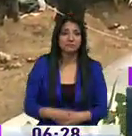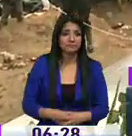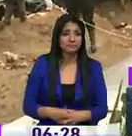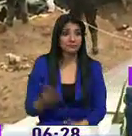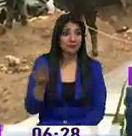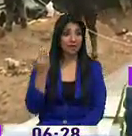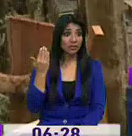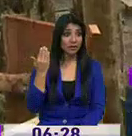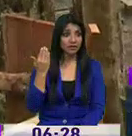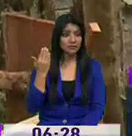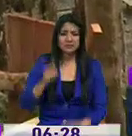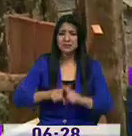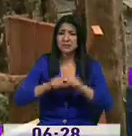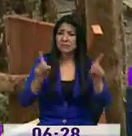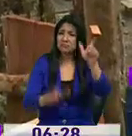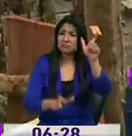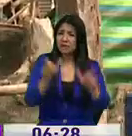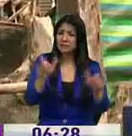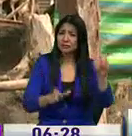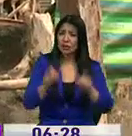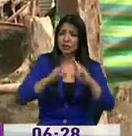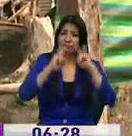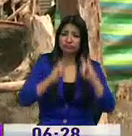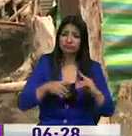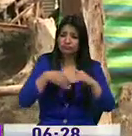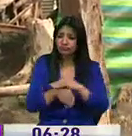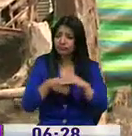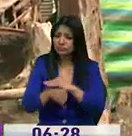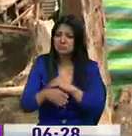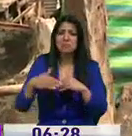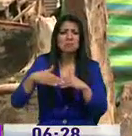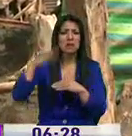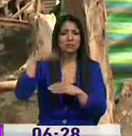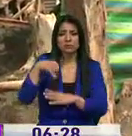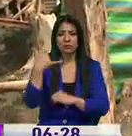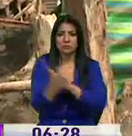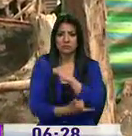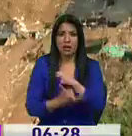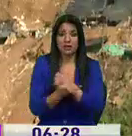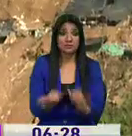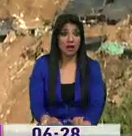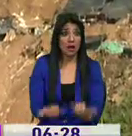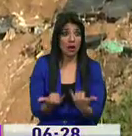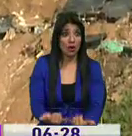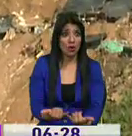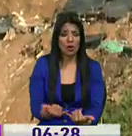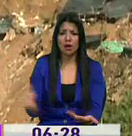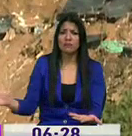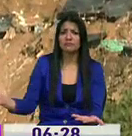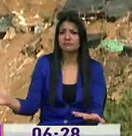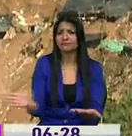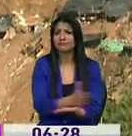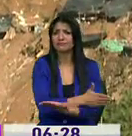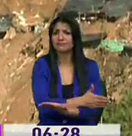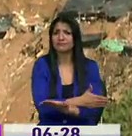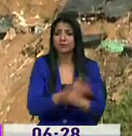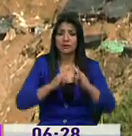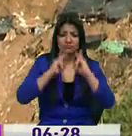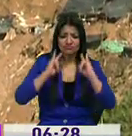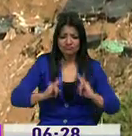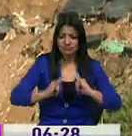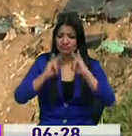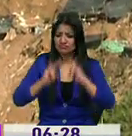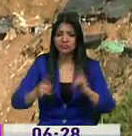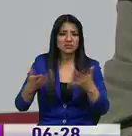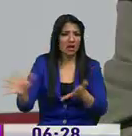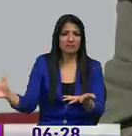intervenidos vivían de personas de su mayoría extranjeros ahora se han convertido en asentamientos fantasmas las rústicas estructuras han